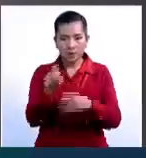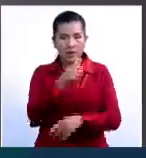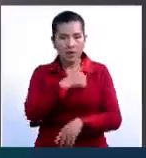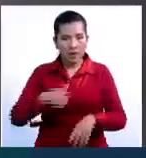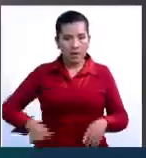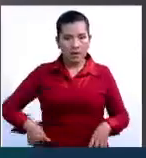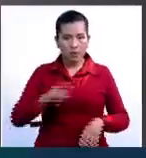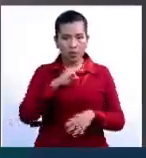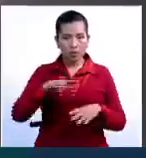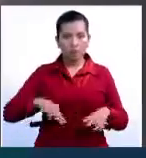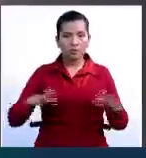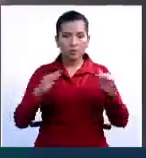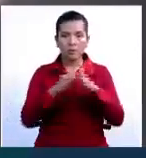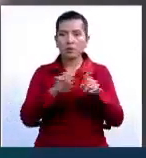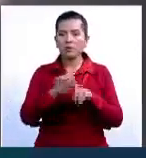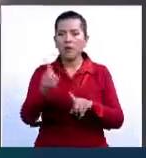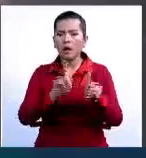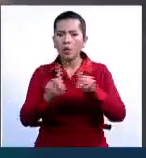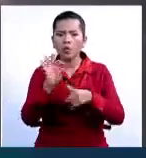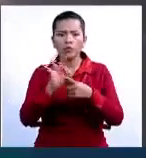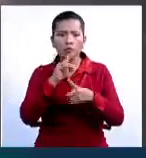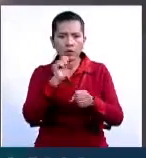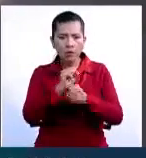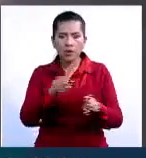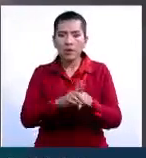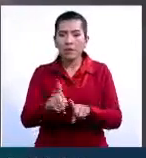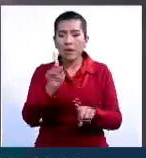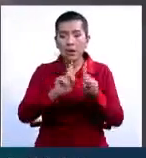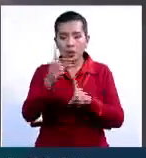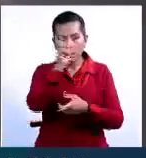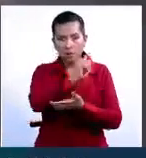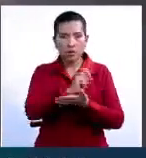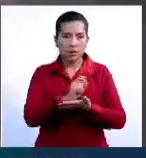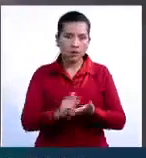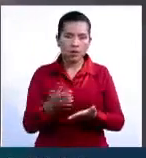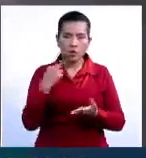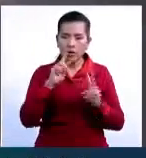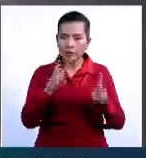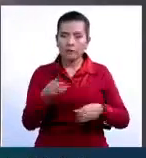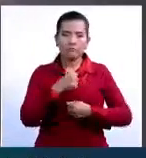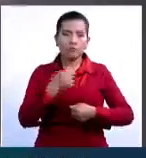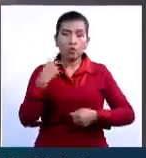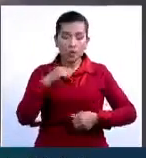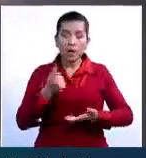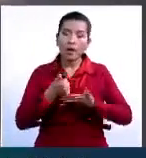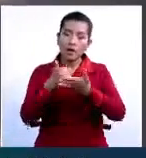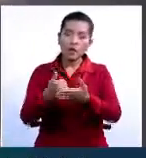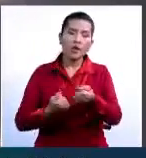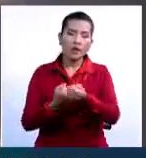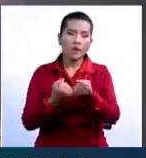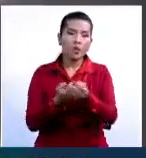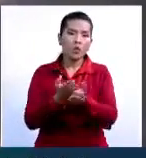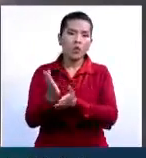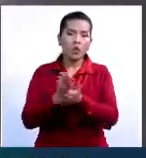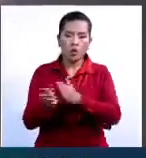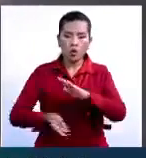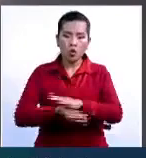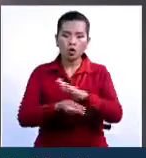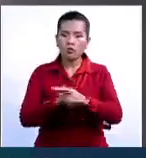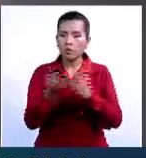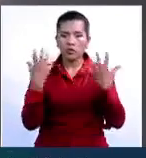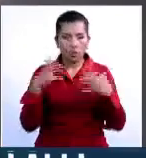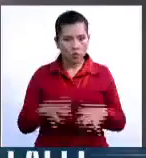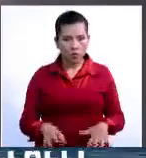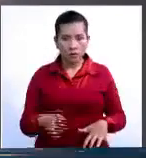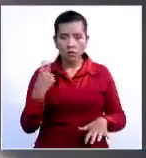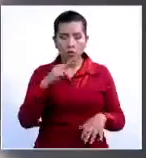y funcionarios y secretarios, que realmente es algo muy lamentable. Nosotros no queremos ser cómplices de esta corrupción, es por esa razón,